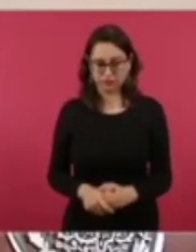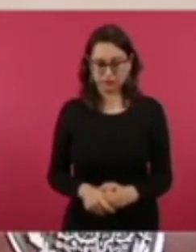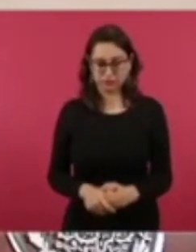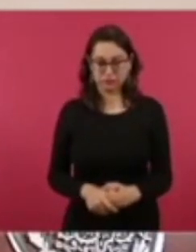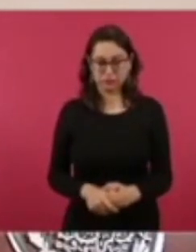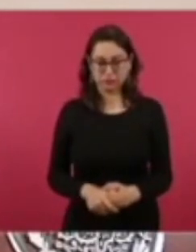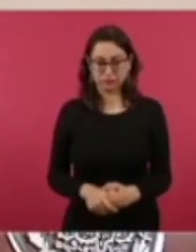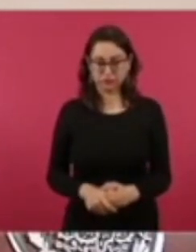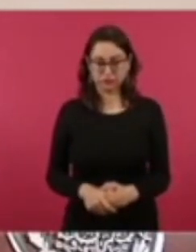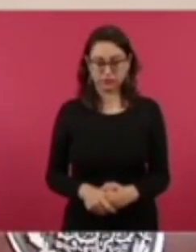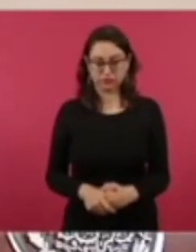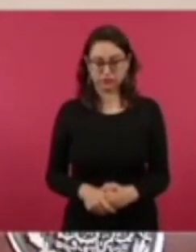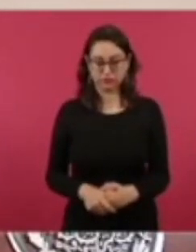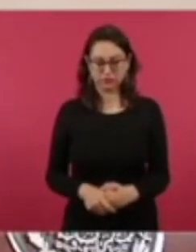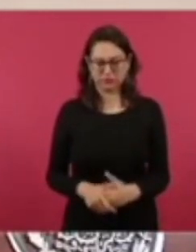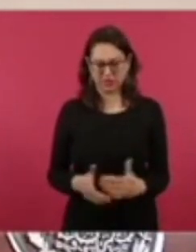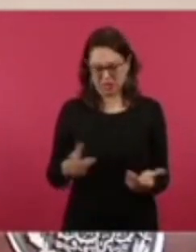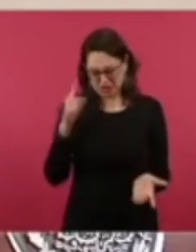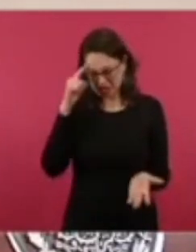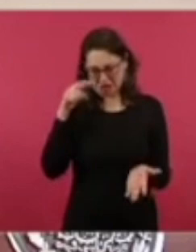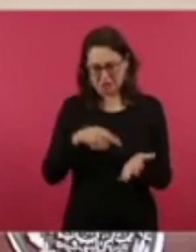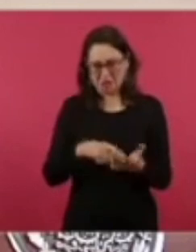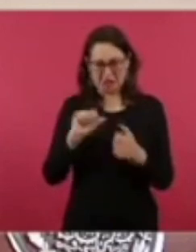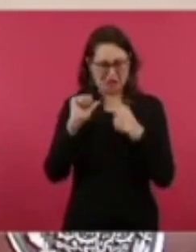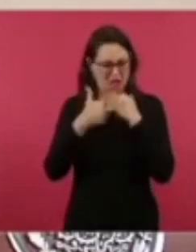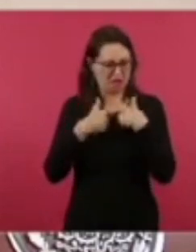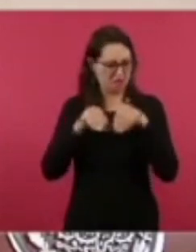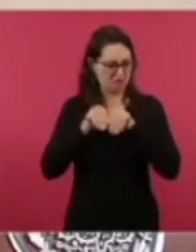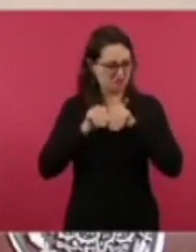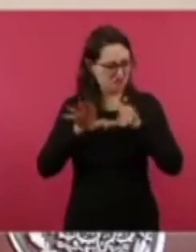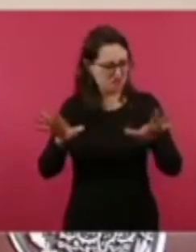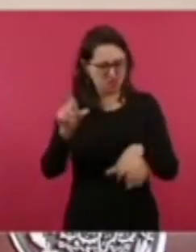unas recomendaciones, reglas o